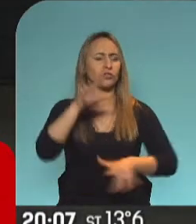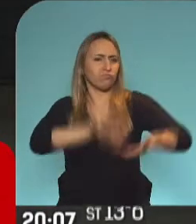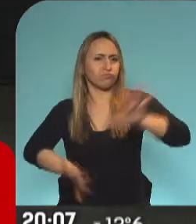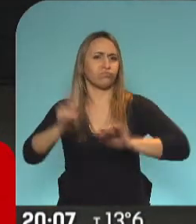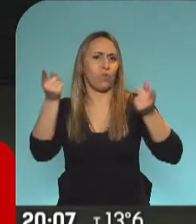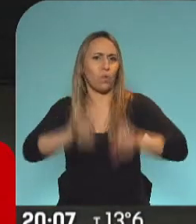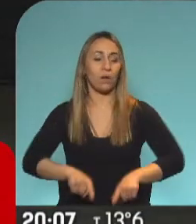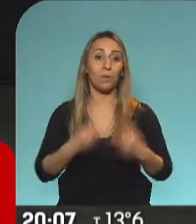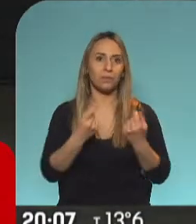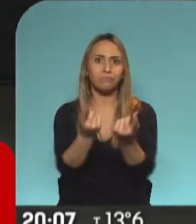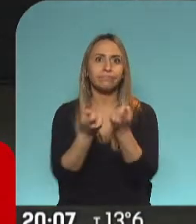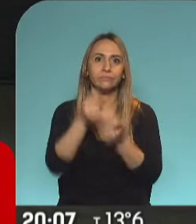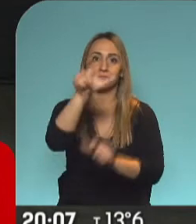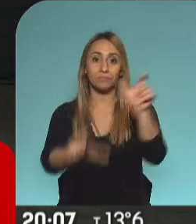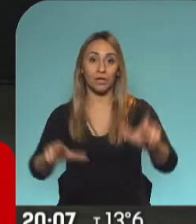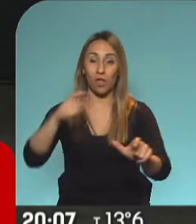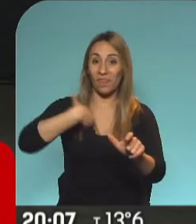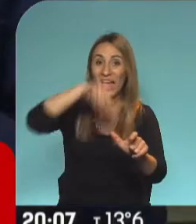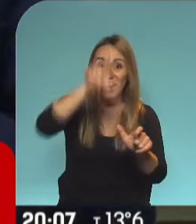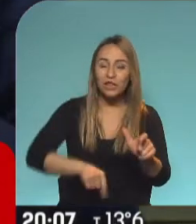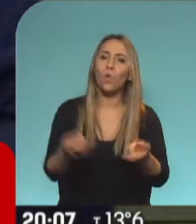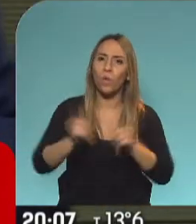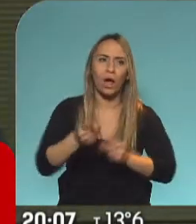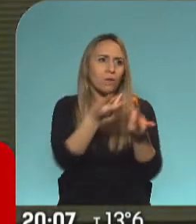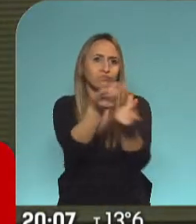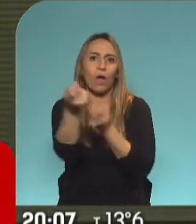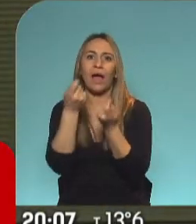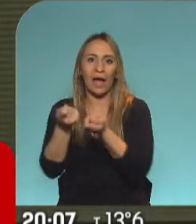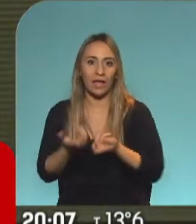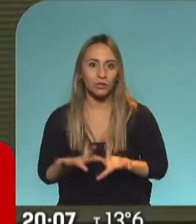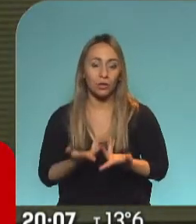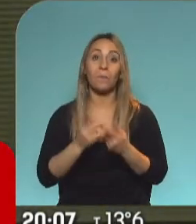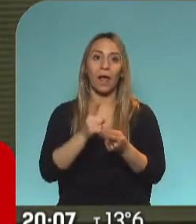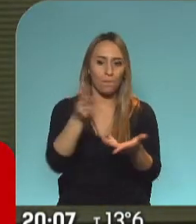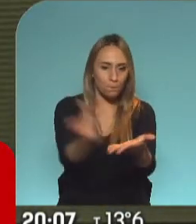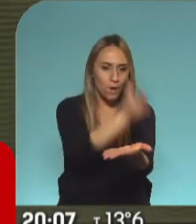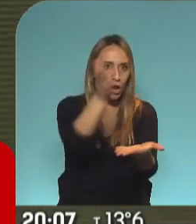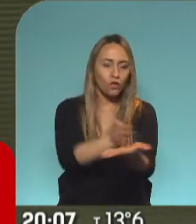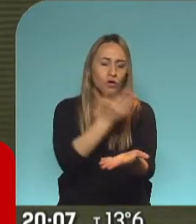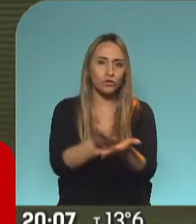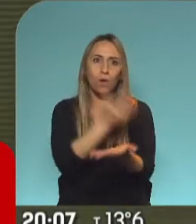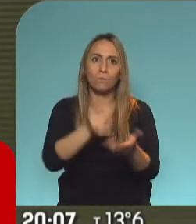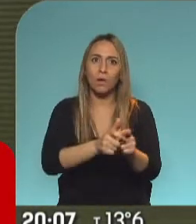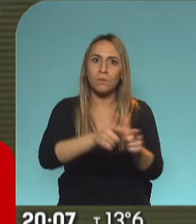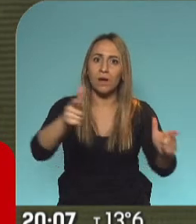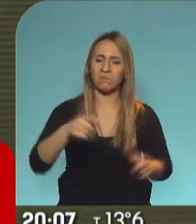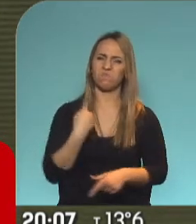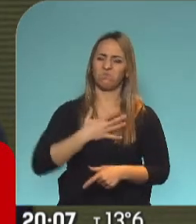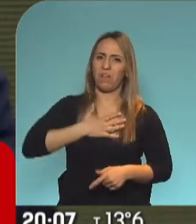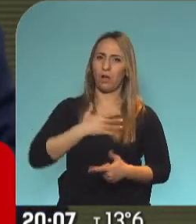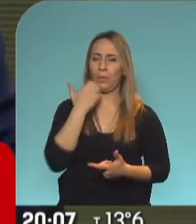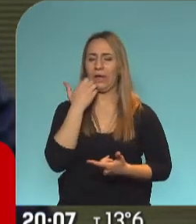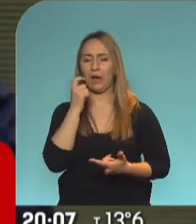para que la producción también vaya y tenga un destinatario concreto. Y no nos avergüenza decir que el Estado